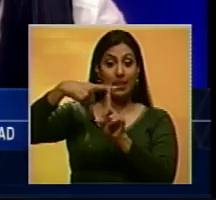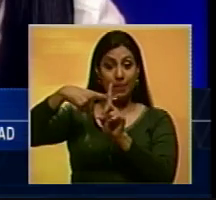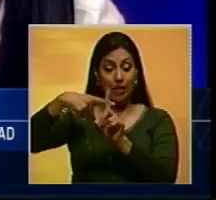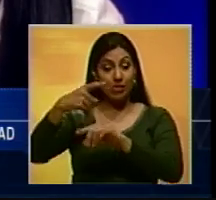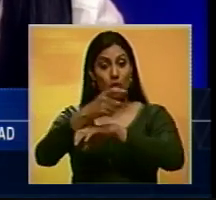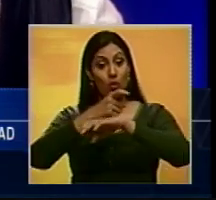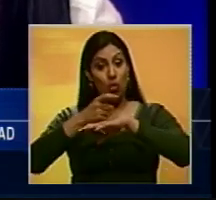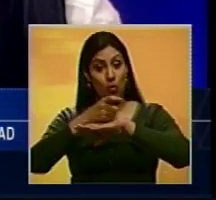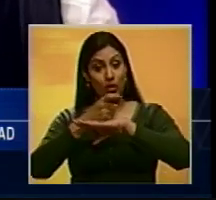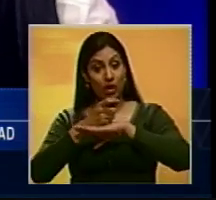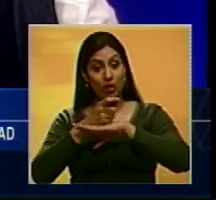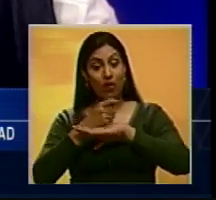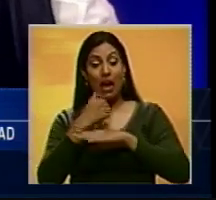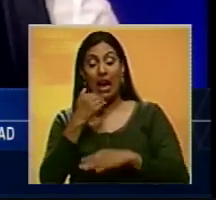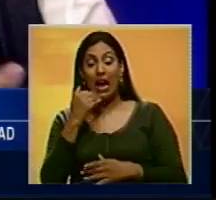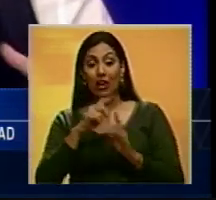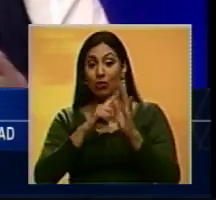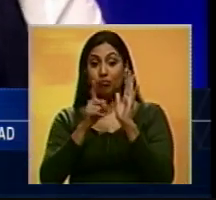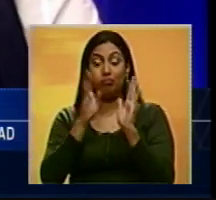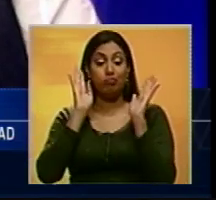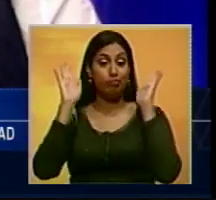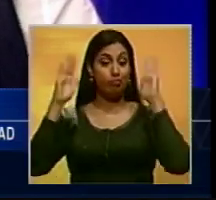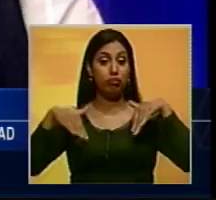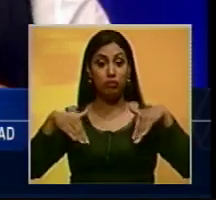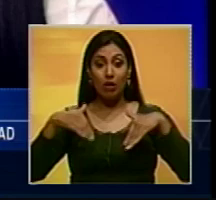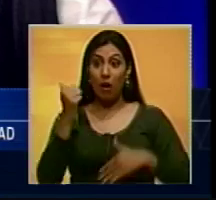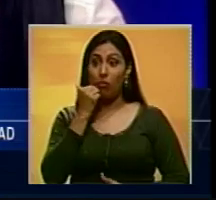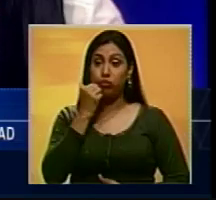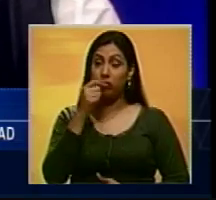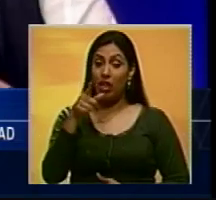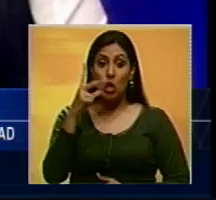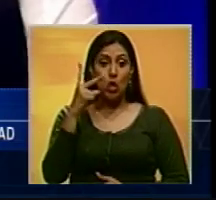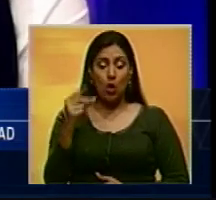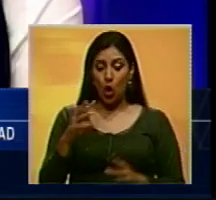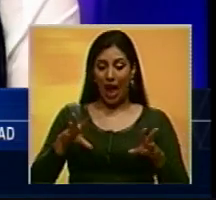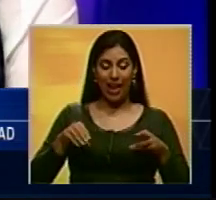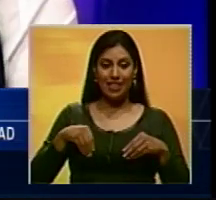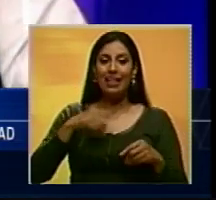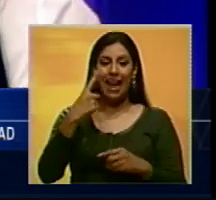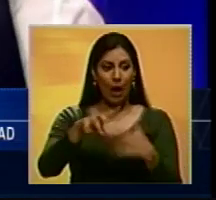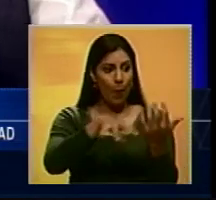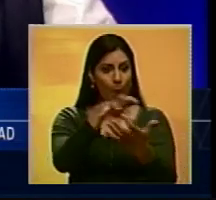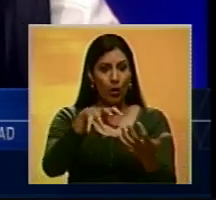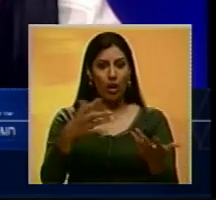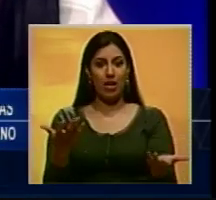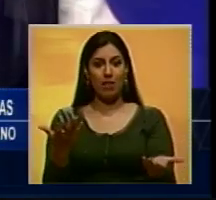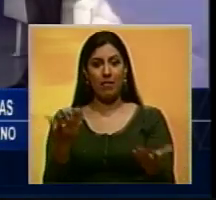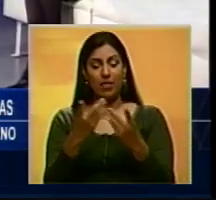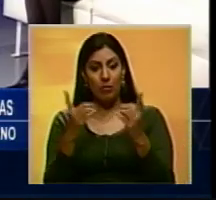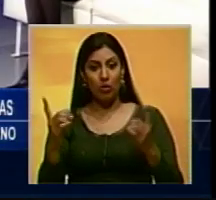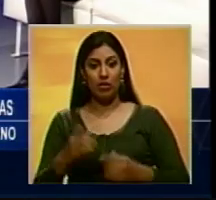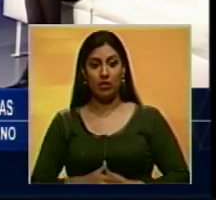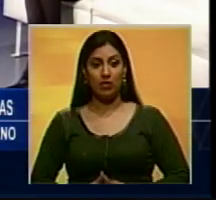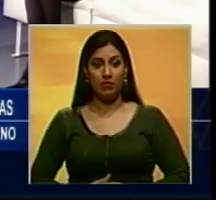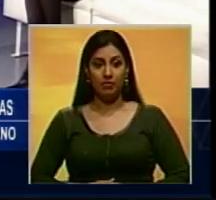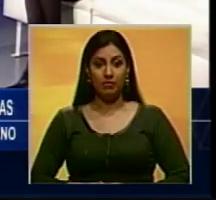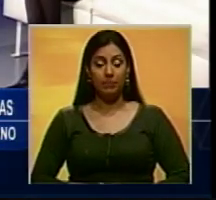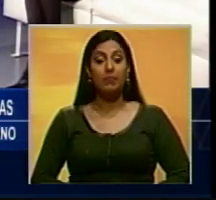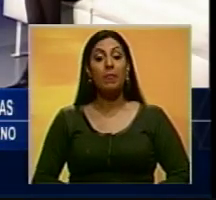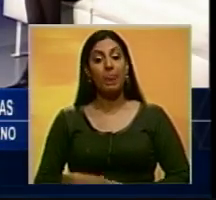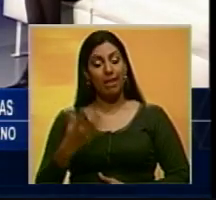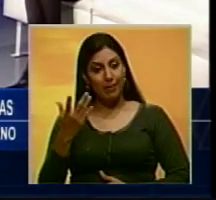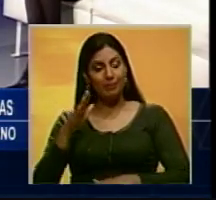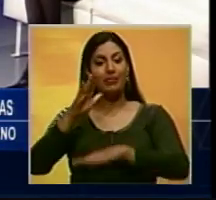el gobierno, de manera completamente absurda e ilógica, se niega a reconocer la existencia de una alternativa democrática. Indicó